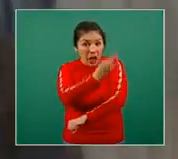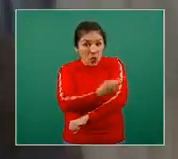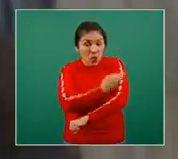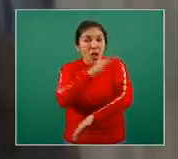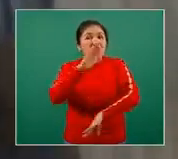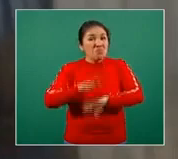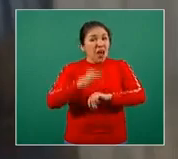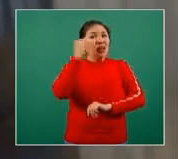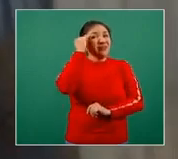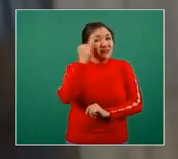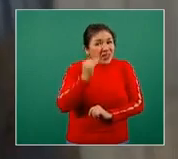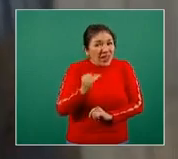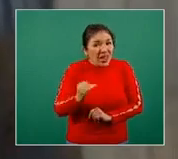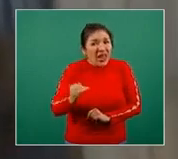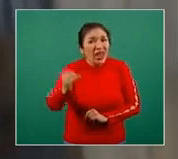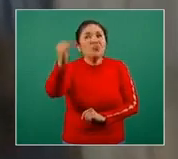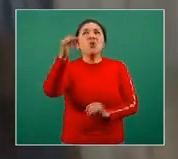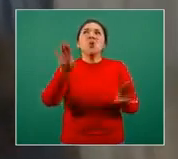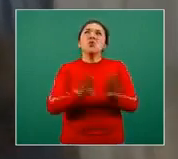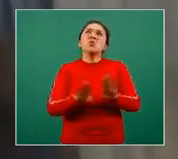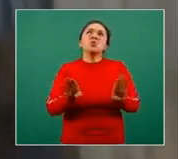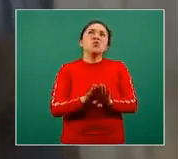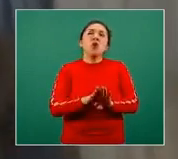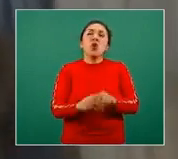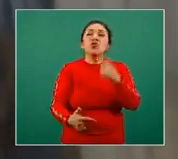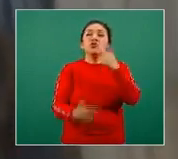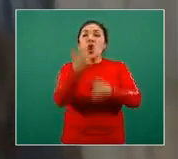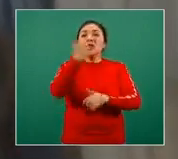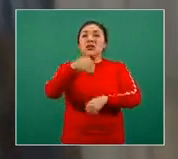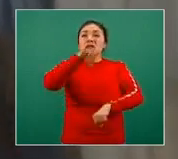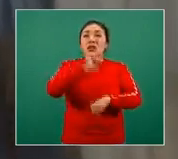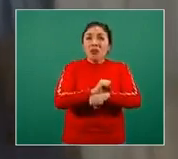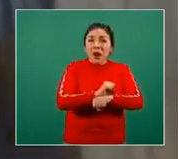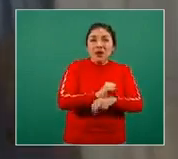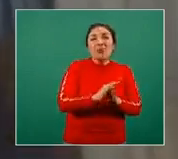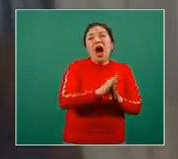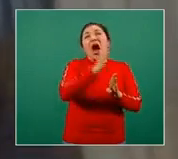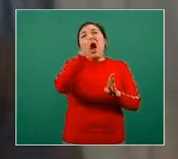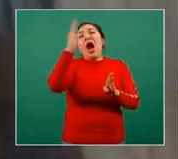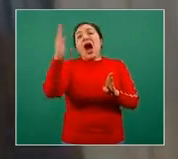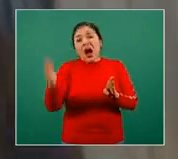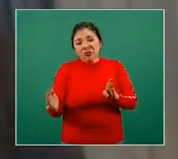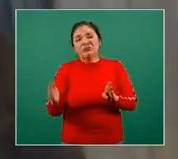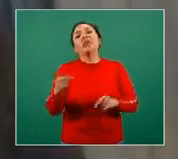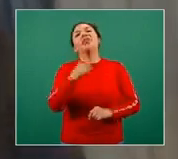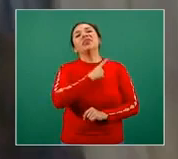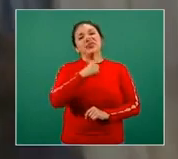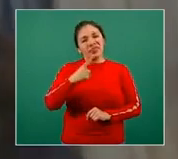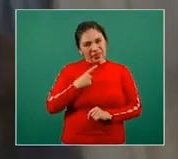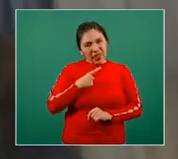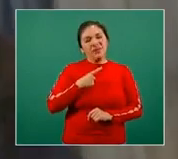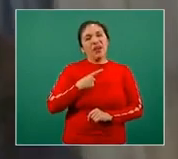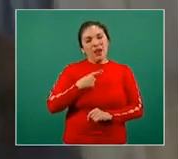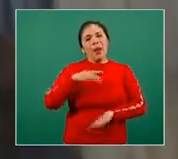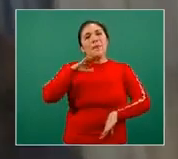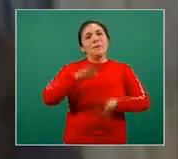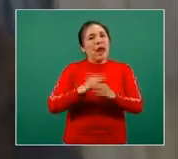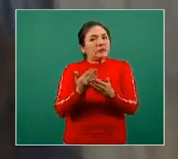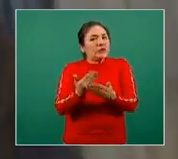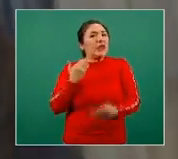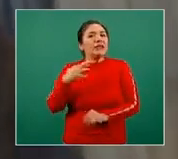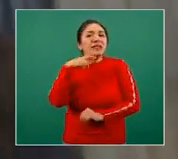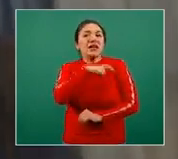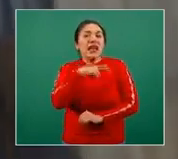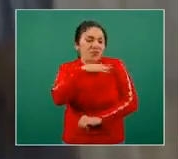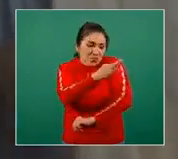retrasa más allá de las 12 semanas, debe administrarse lo antes